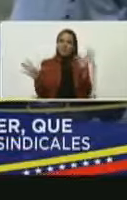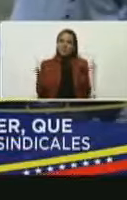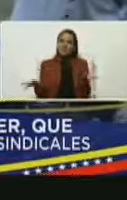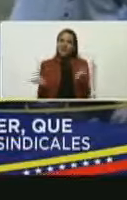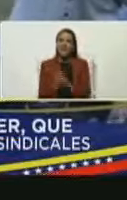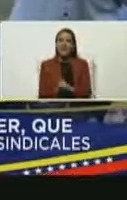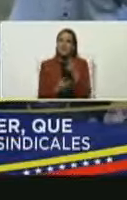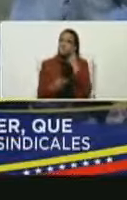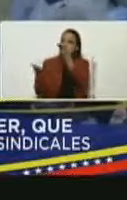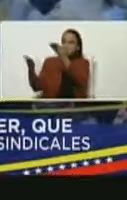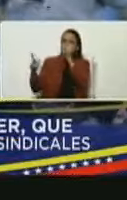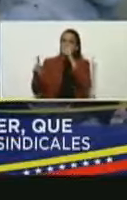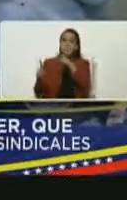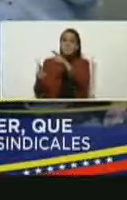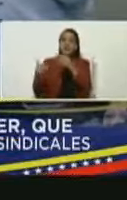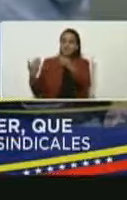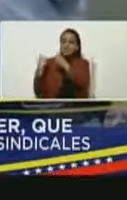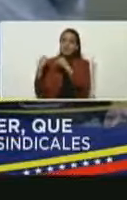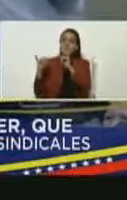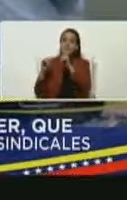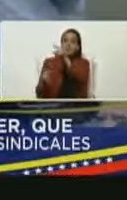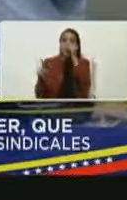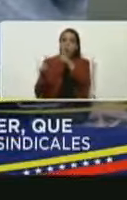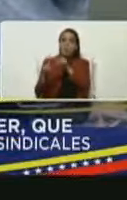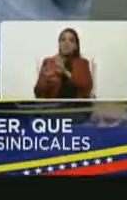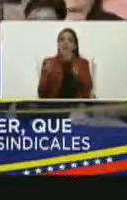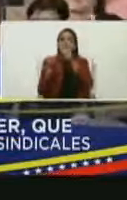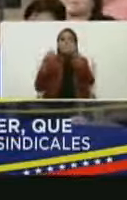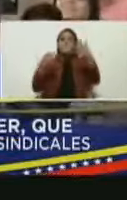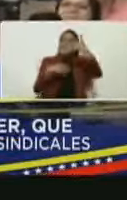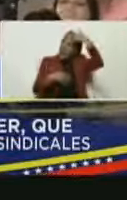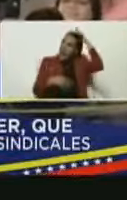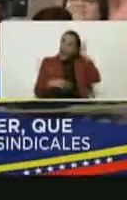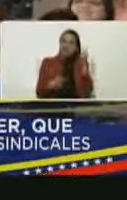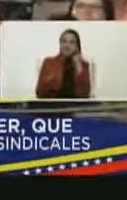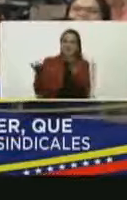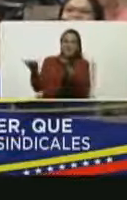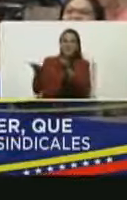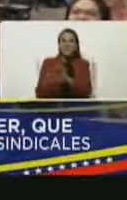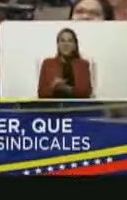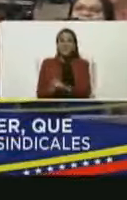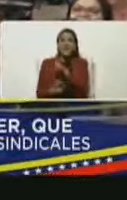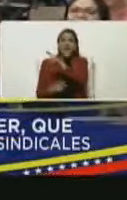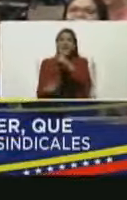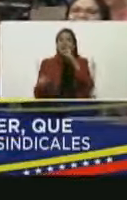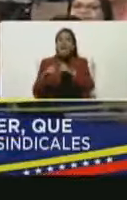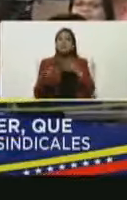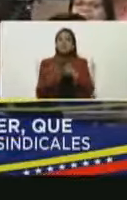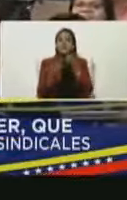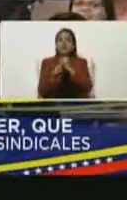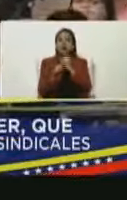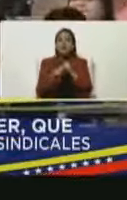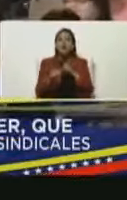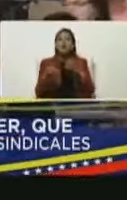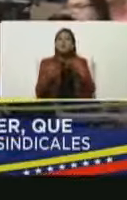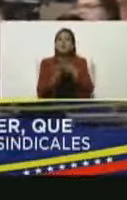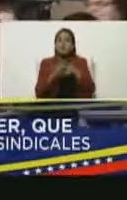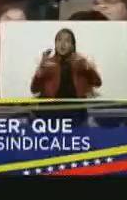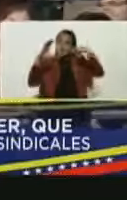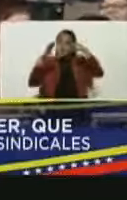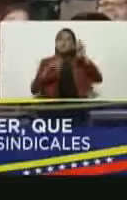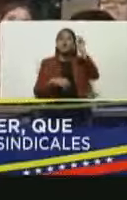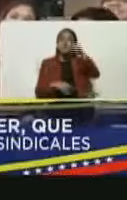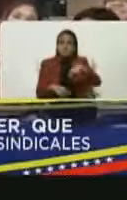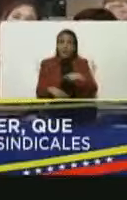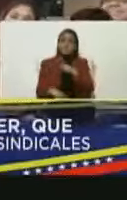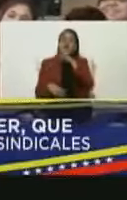que está ahí, ¿ves? Ya le salieron canas a Román Chamorro. Él es cineasta también, el